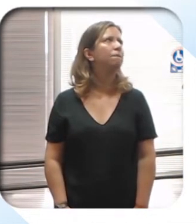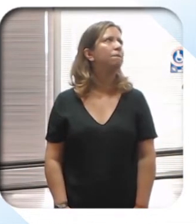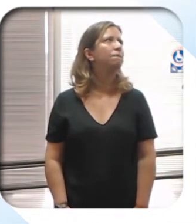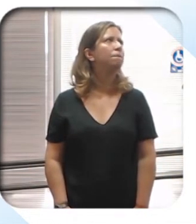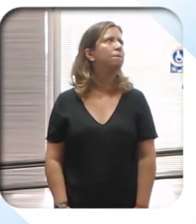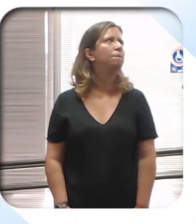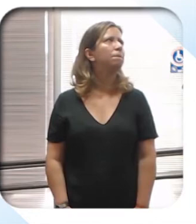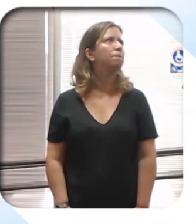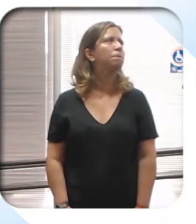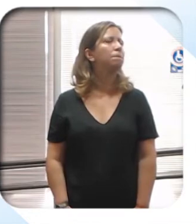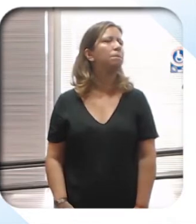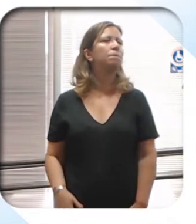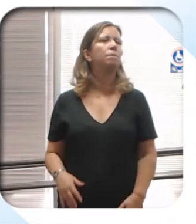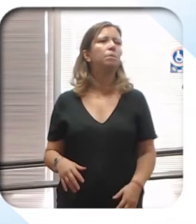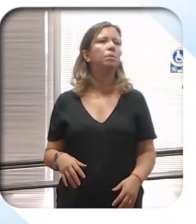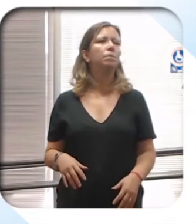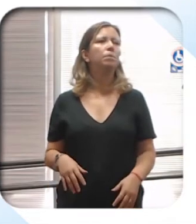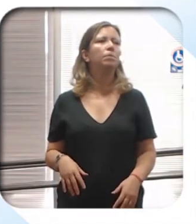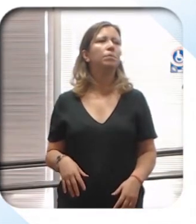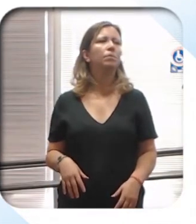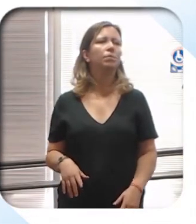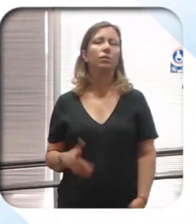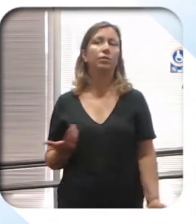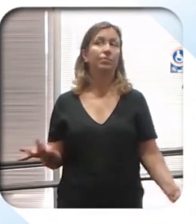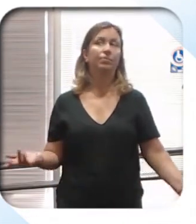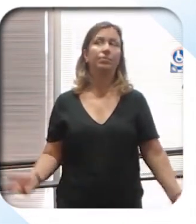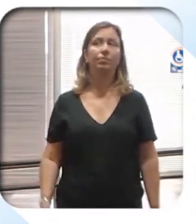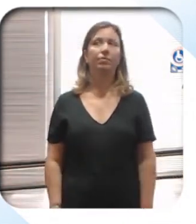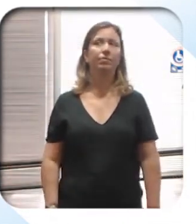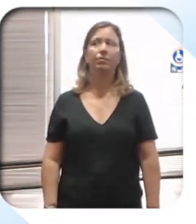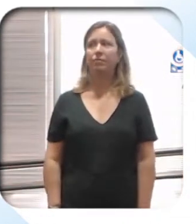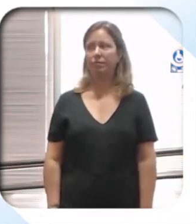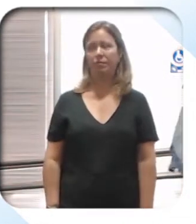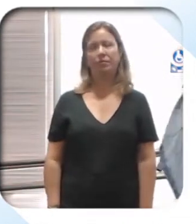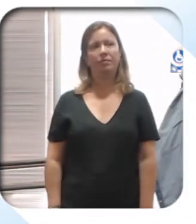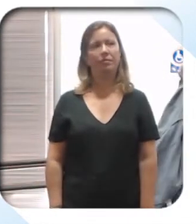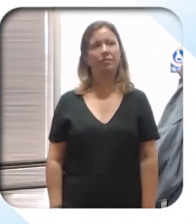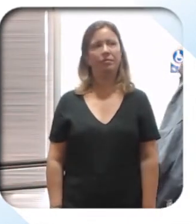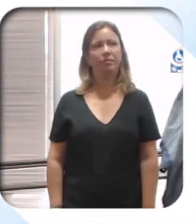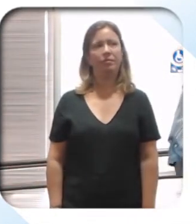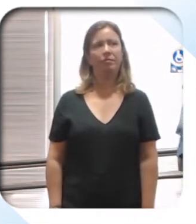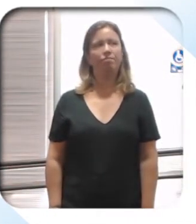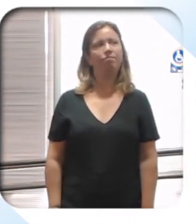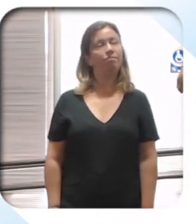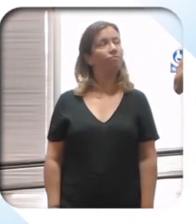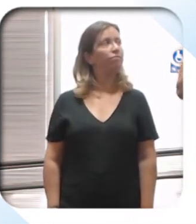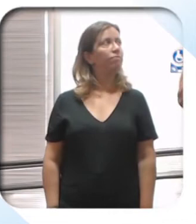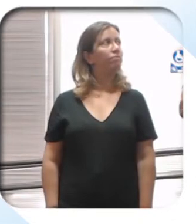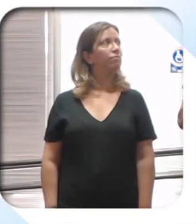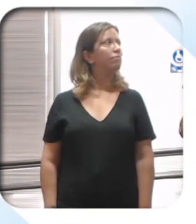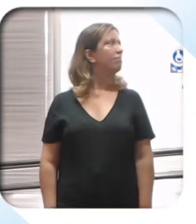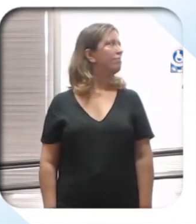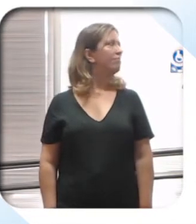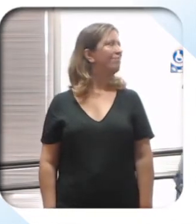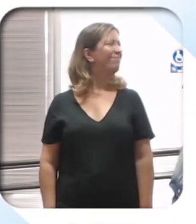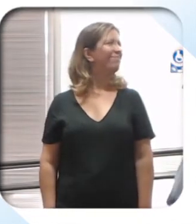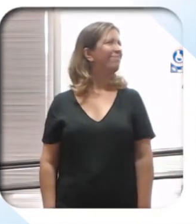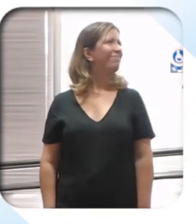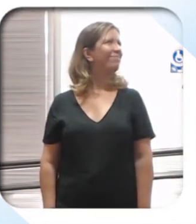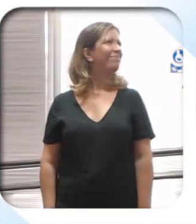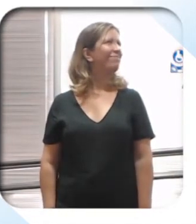Hay muchos temas que voy a tocar que son... darían para profundizar una jornada entera, pero bueno, hay que